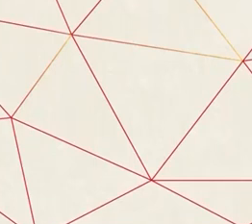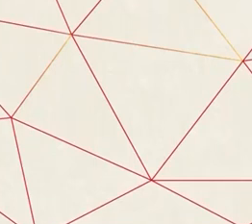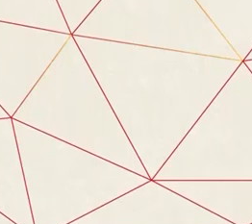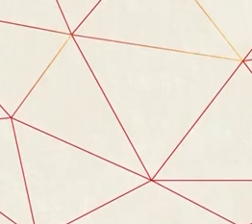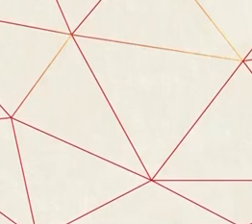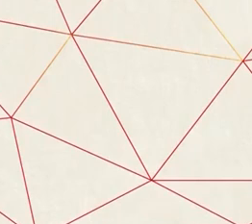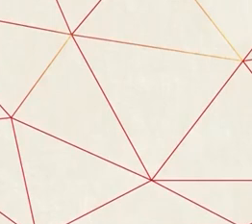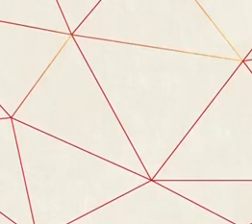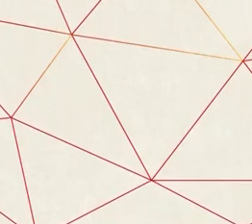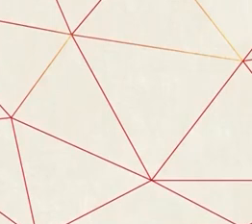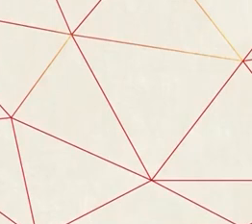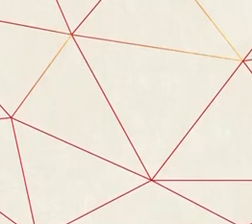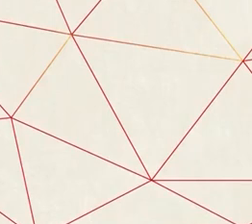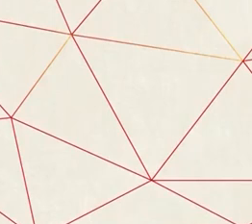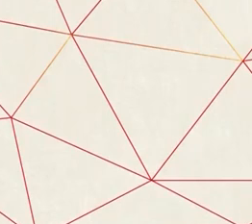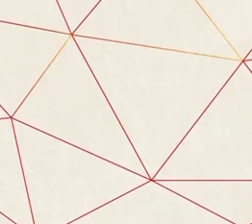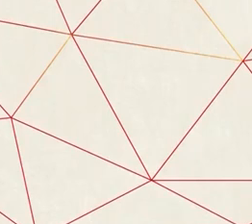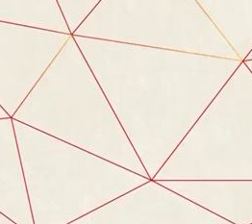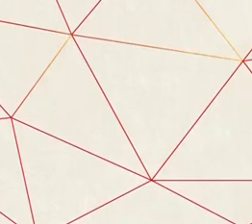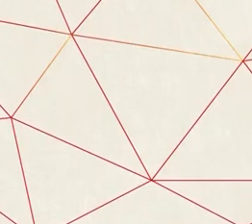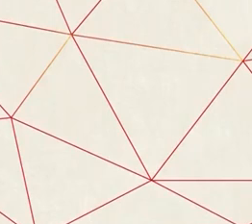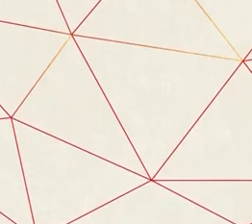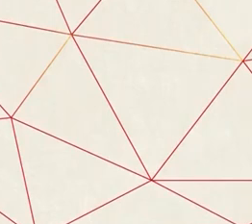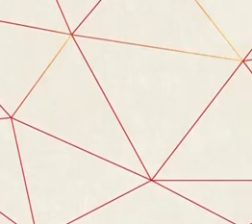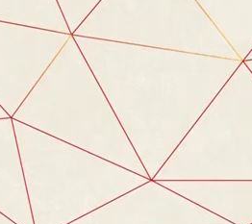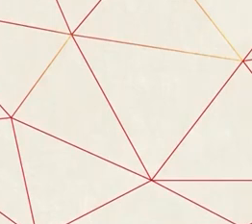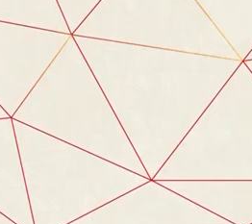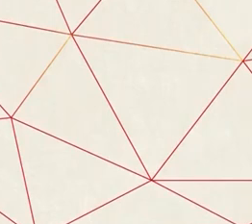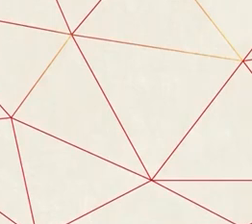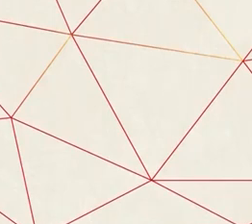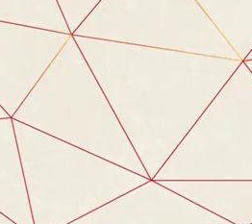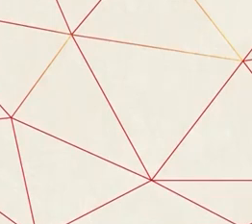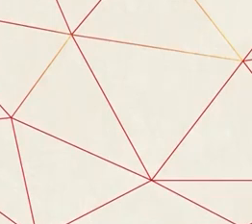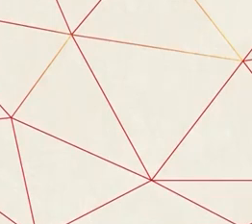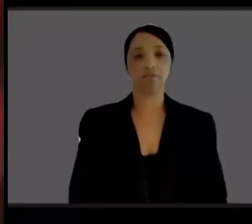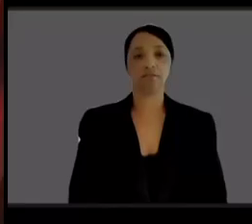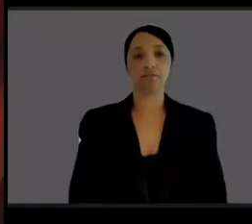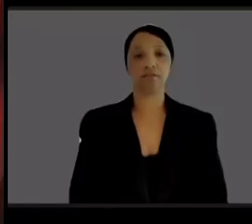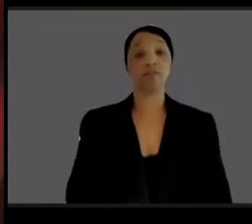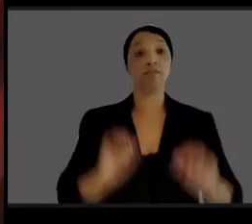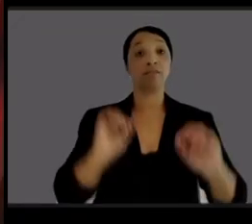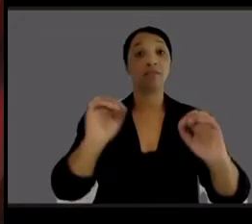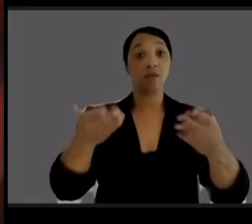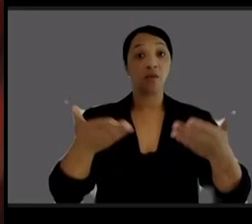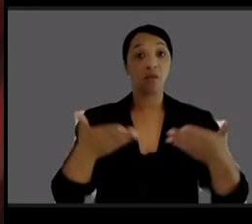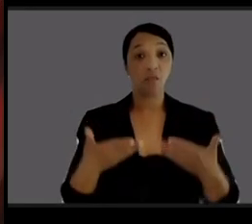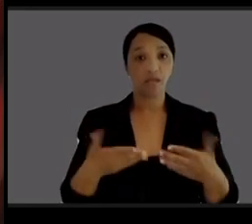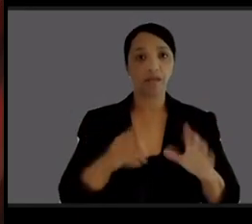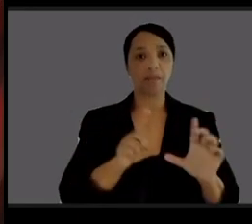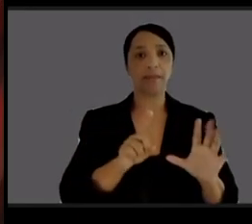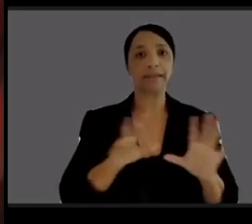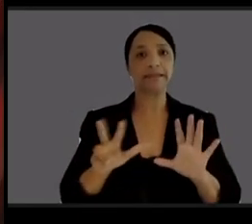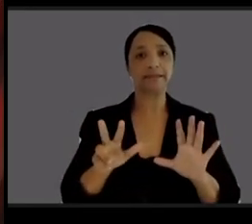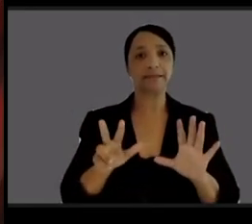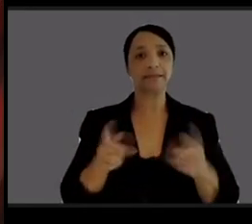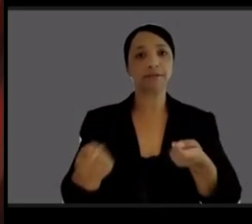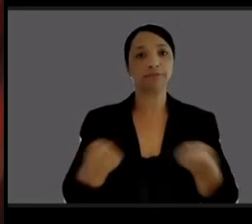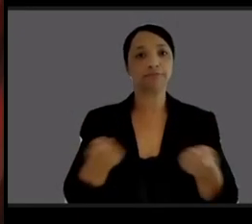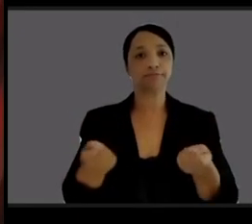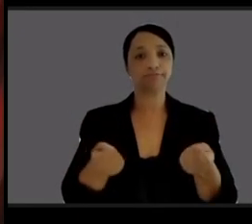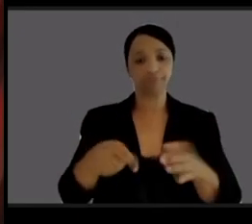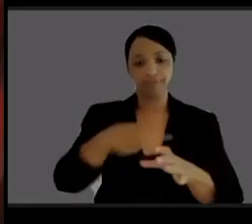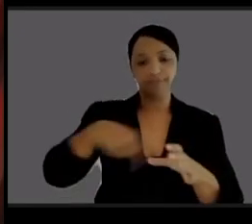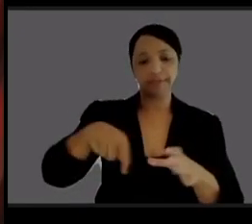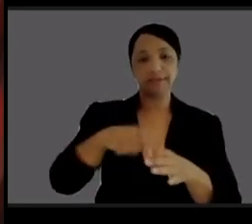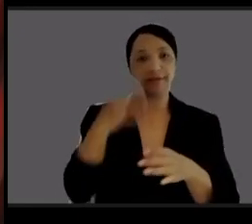Excelencias, distinguidos delegados y participantes, quisiera darles la bienvenida a todos ustedes a la reunión anual número